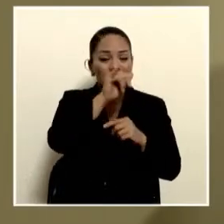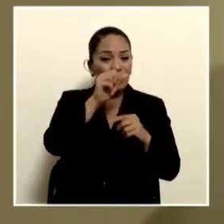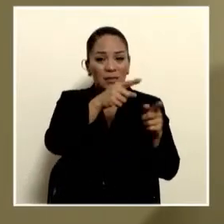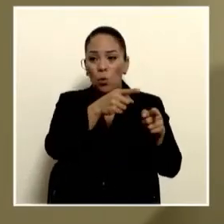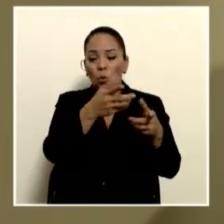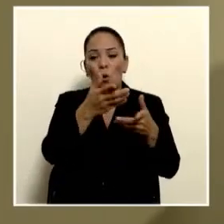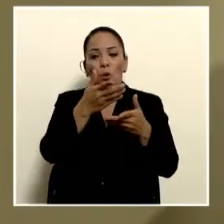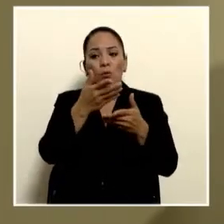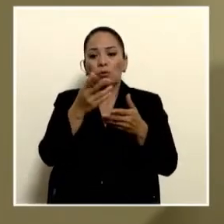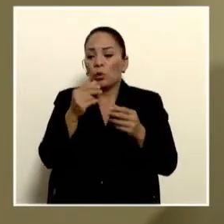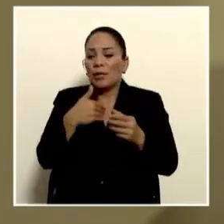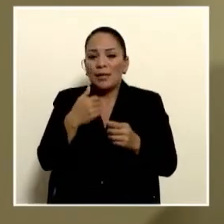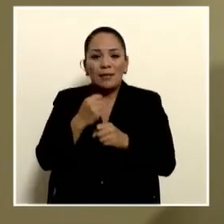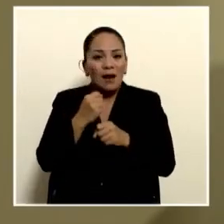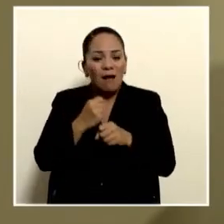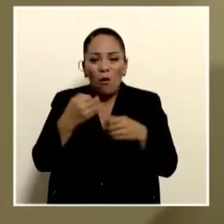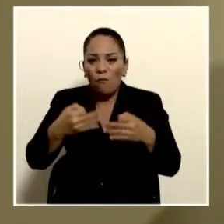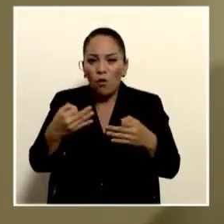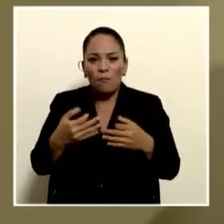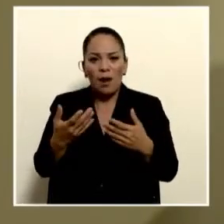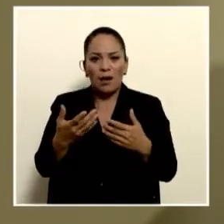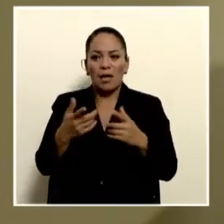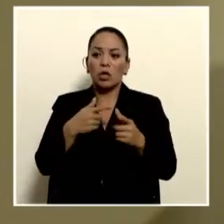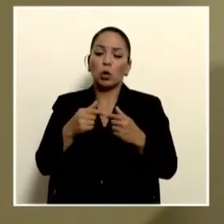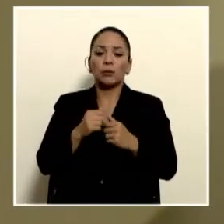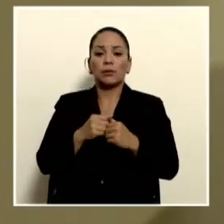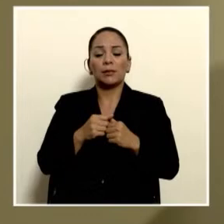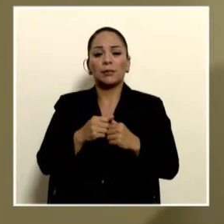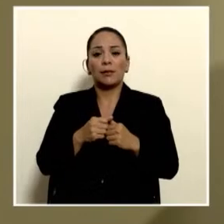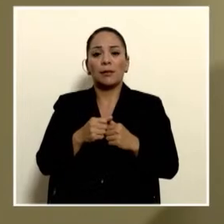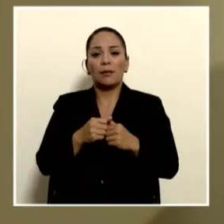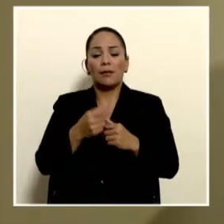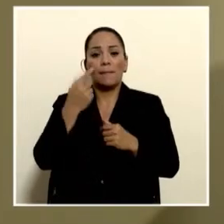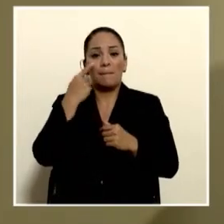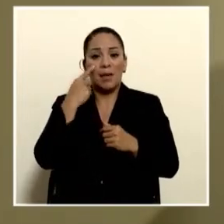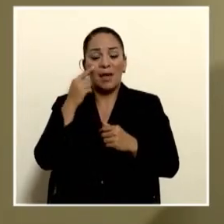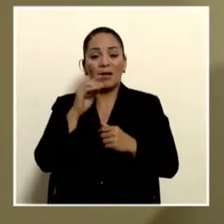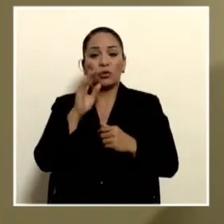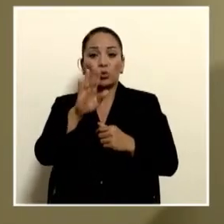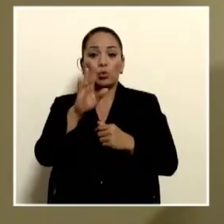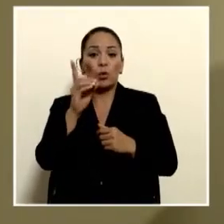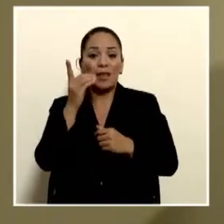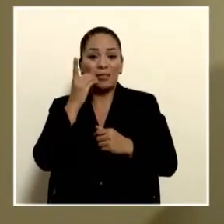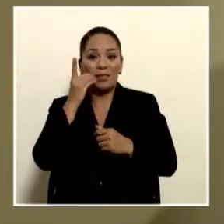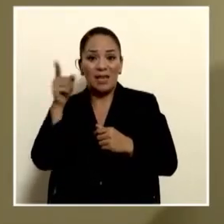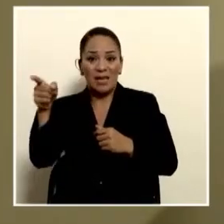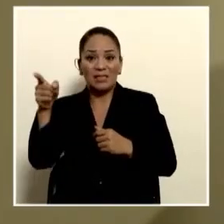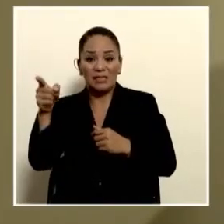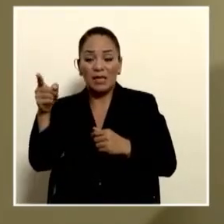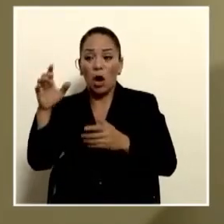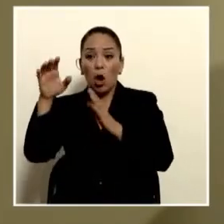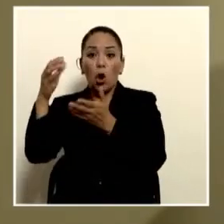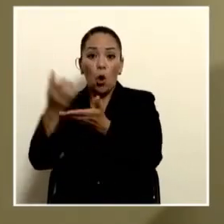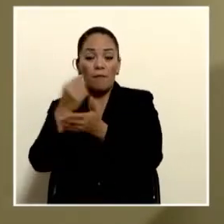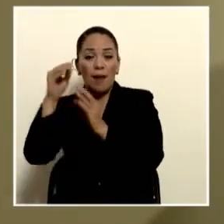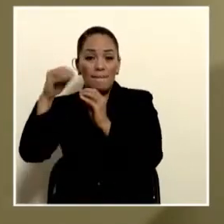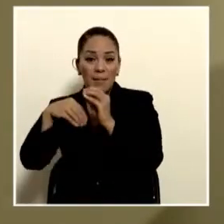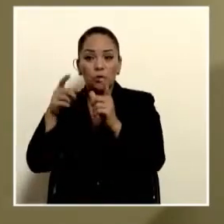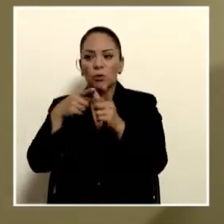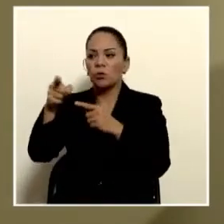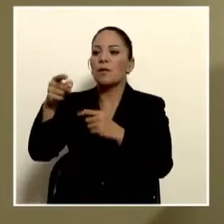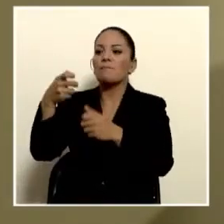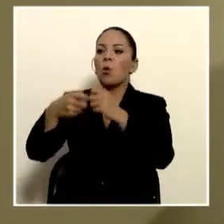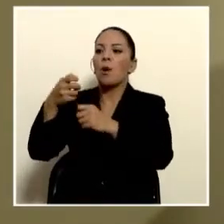sector informal, vamos a meter a su dentista en un problema, hacerle una investigación porque le bajó el precio. Lo mismo que derogamos el